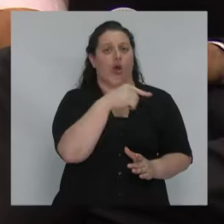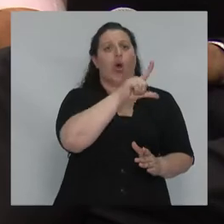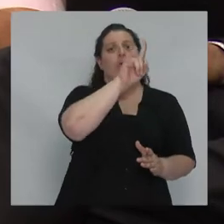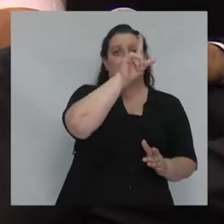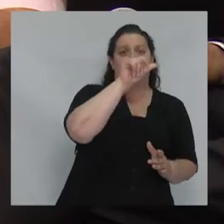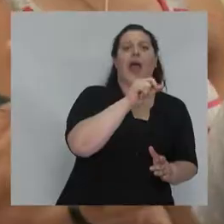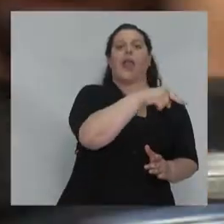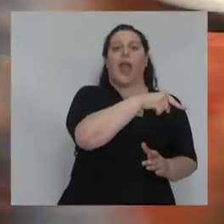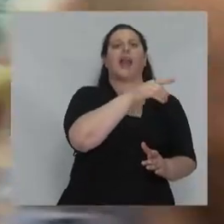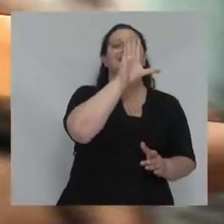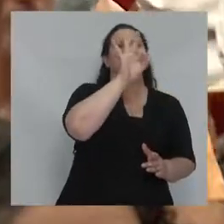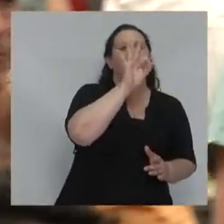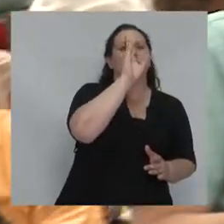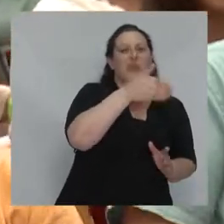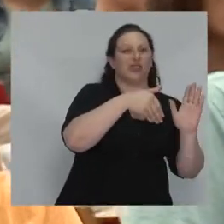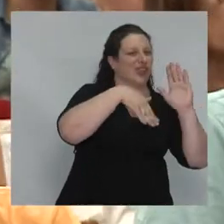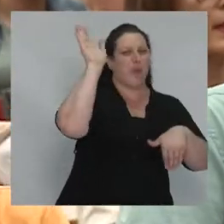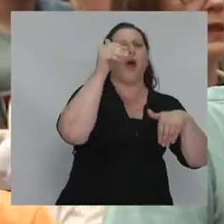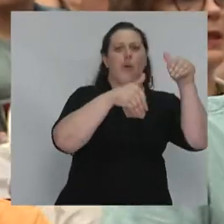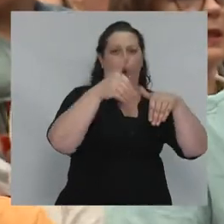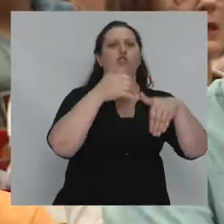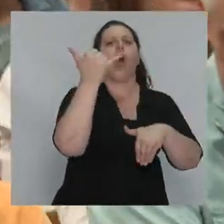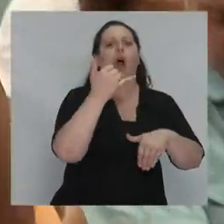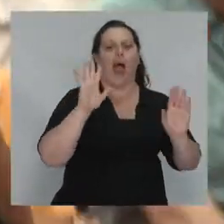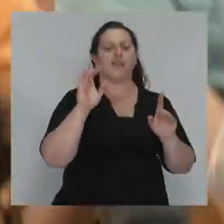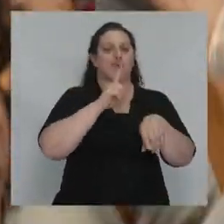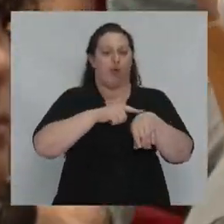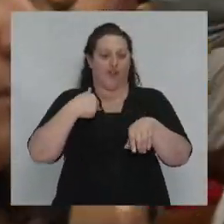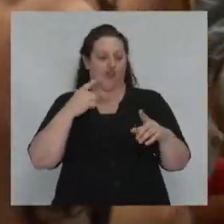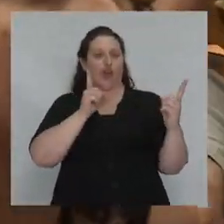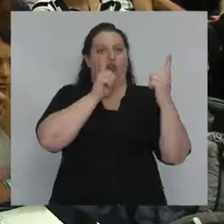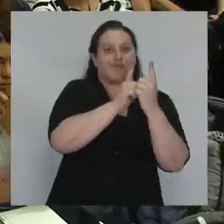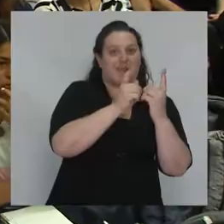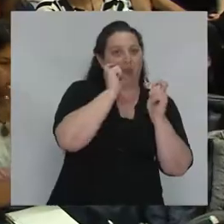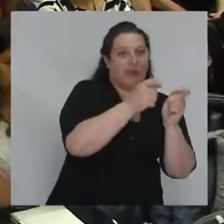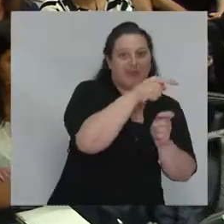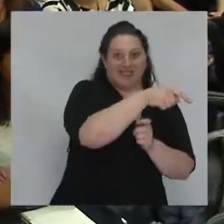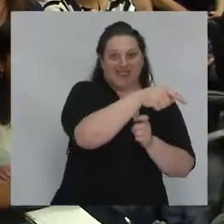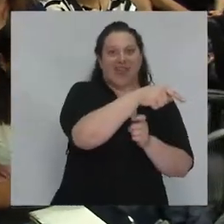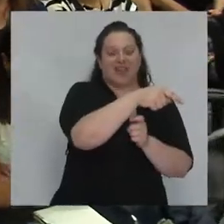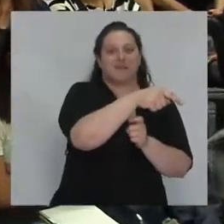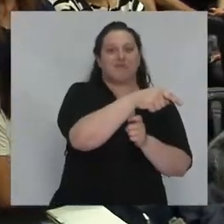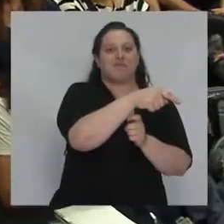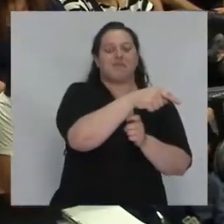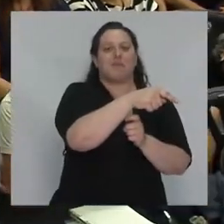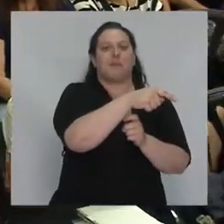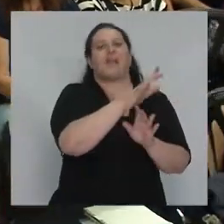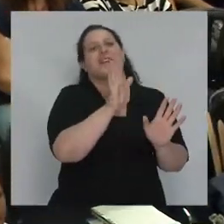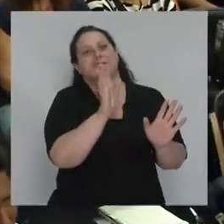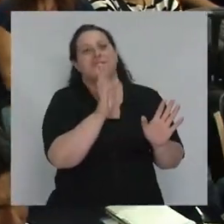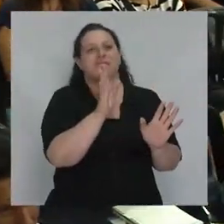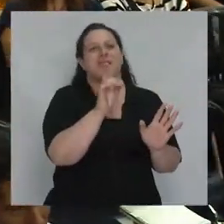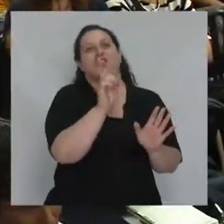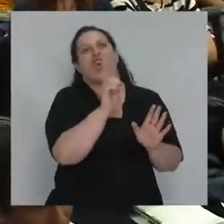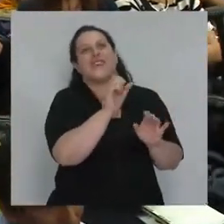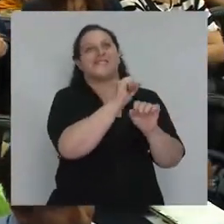del 50% en el momento en que yo lo visité a él en su, no llamemos, esto no es